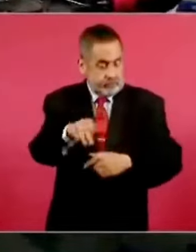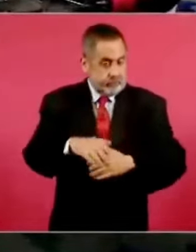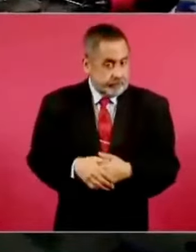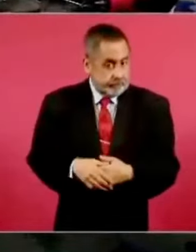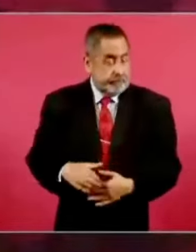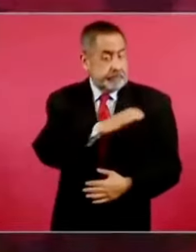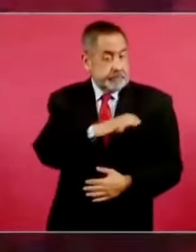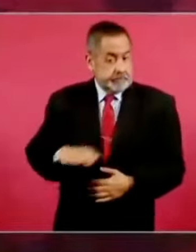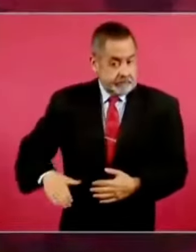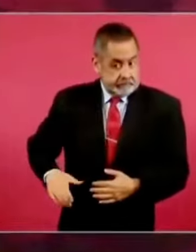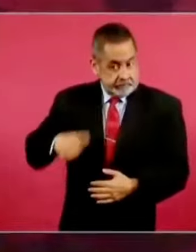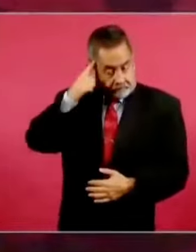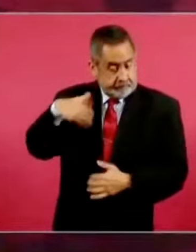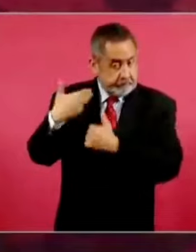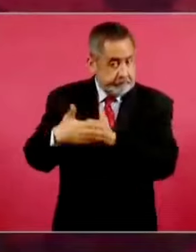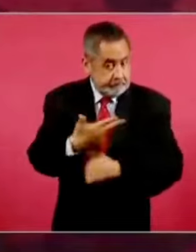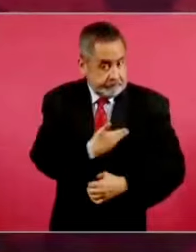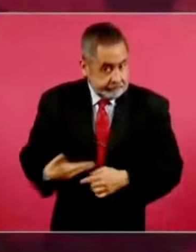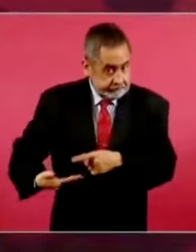candidatos a presidentes,